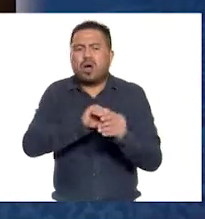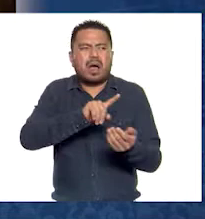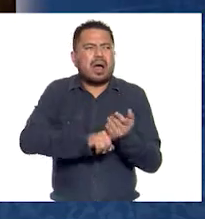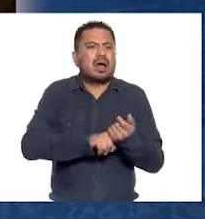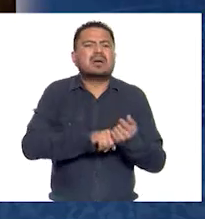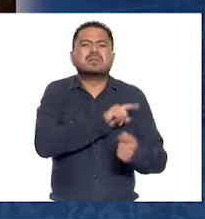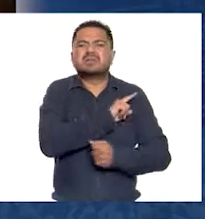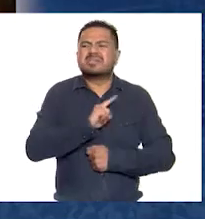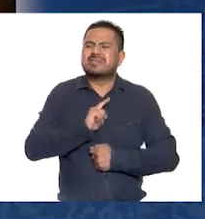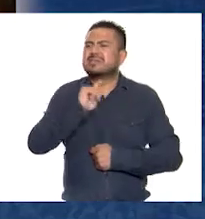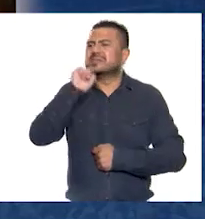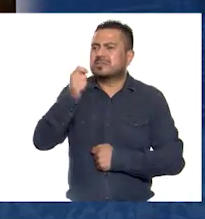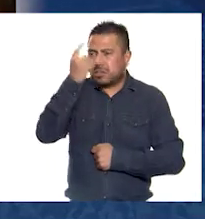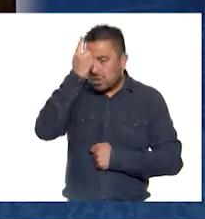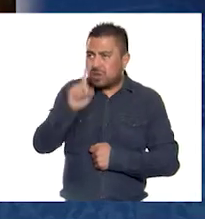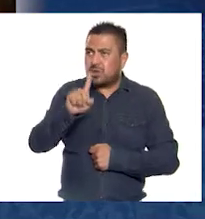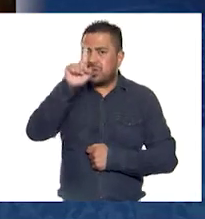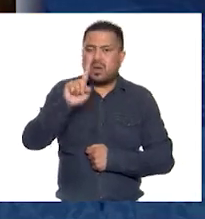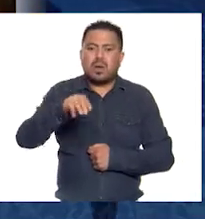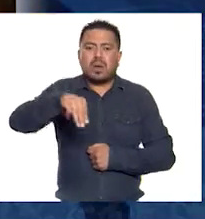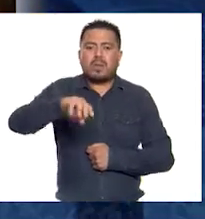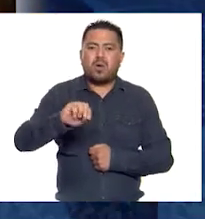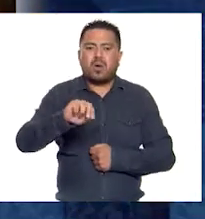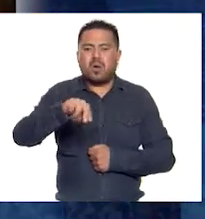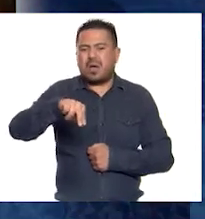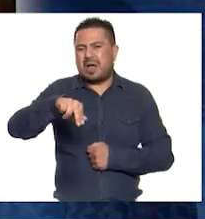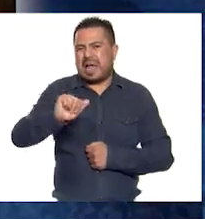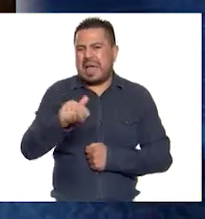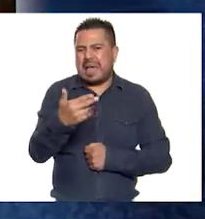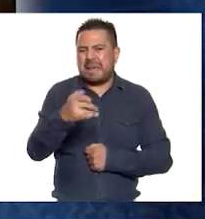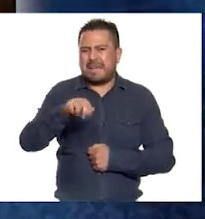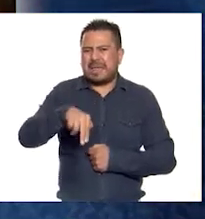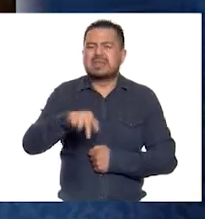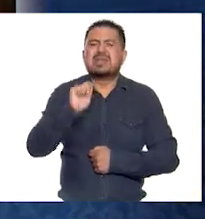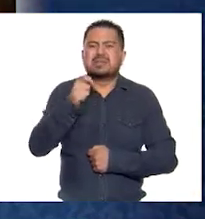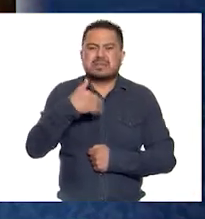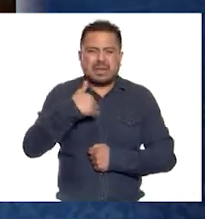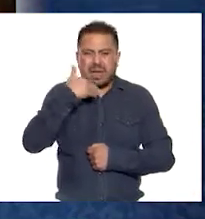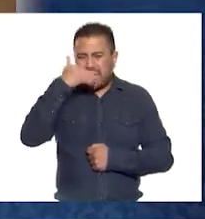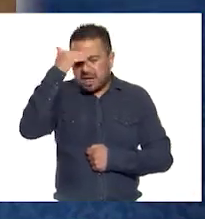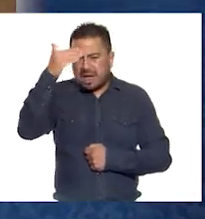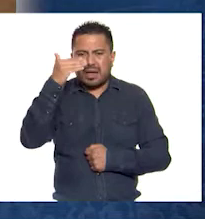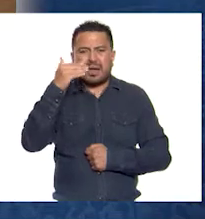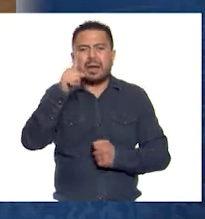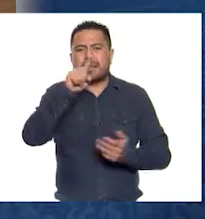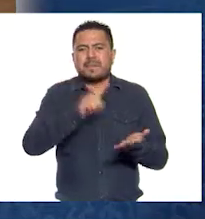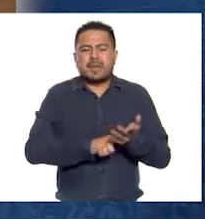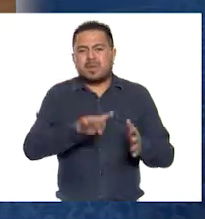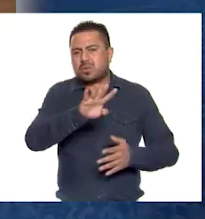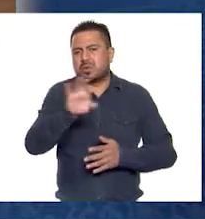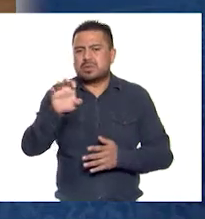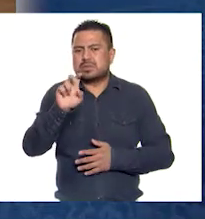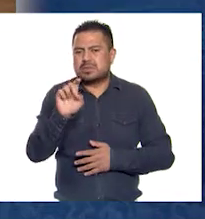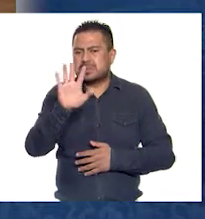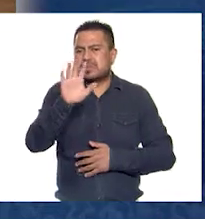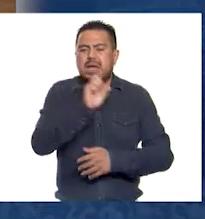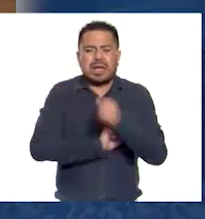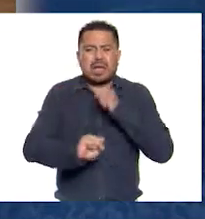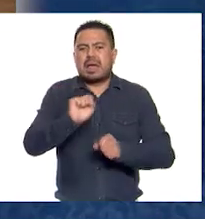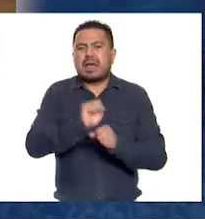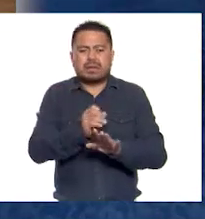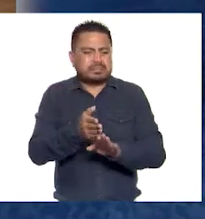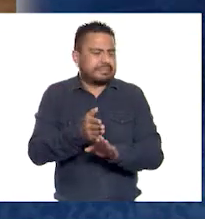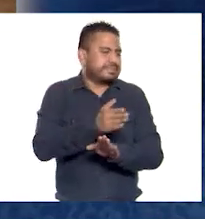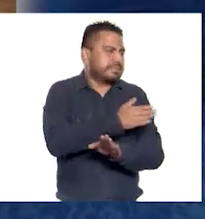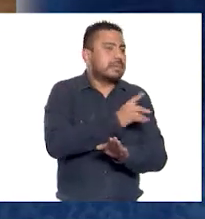se deriva de Dios. Y Mohammed, el Mohammed de Arabia de hace 1435 años,